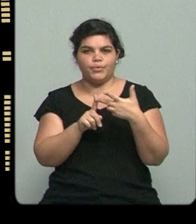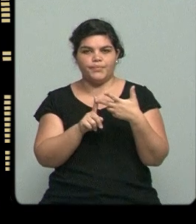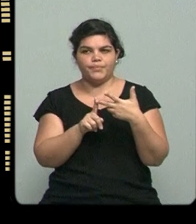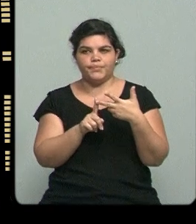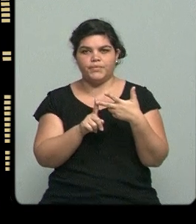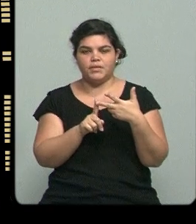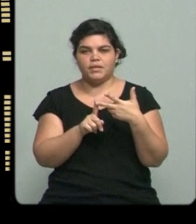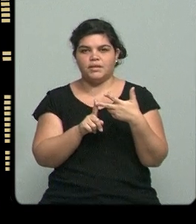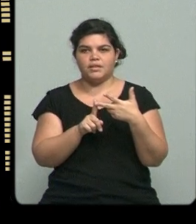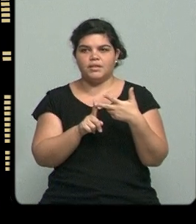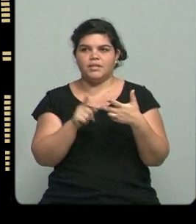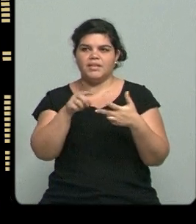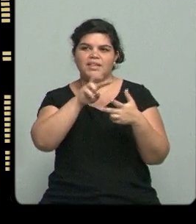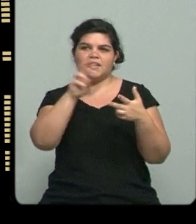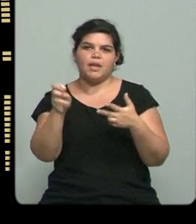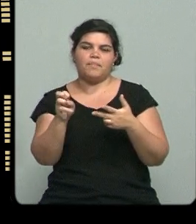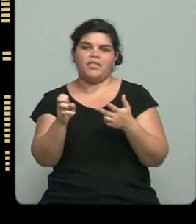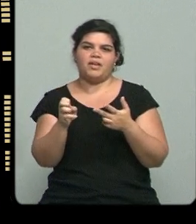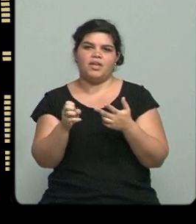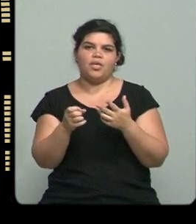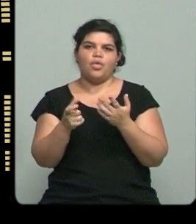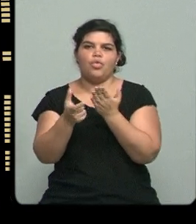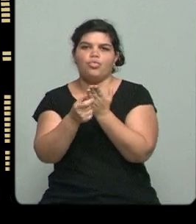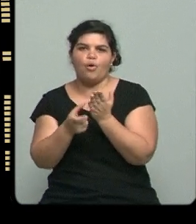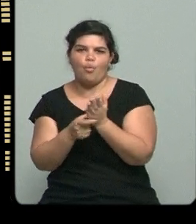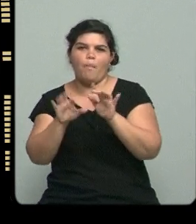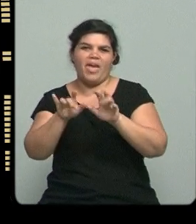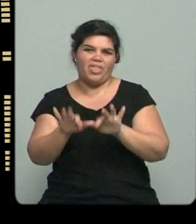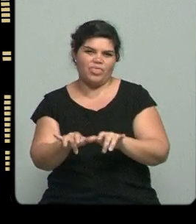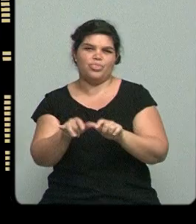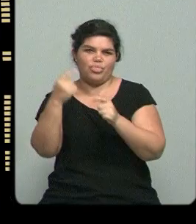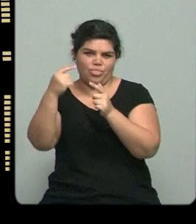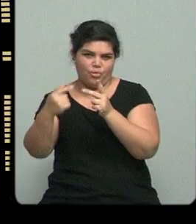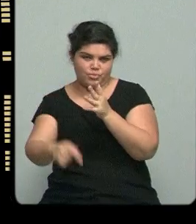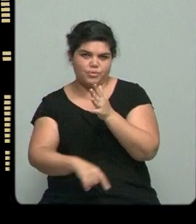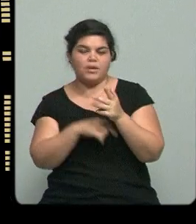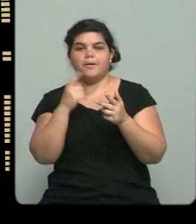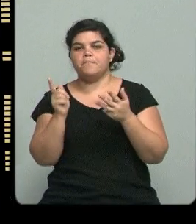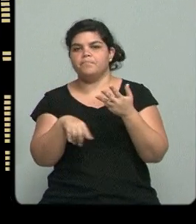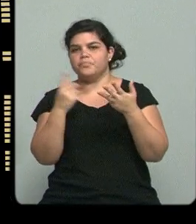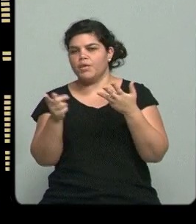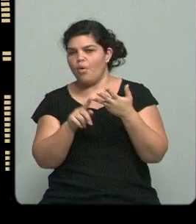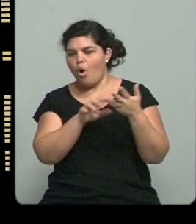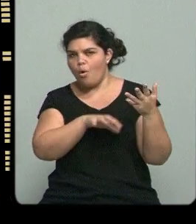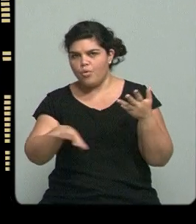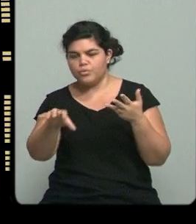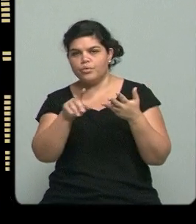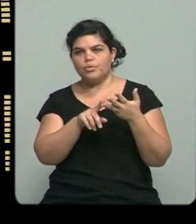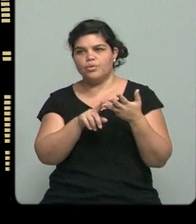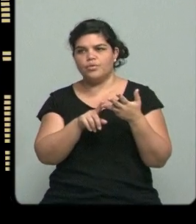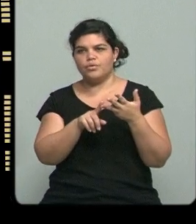producción de documentos. También tenemos otro ámbito de aprendizaje que tiene que ver